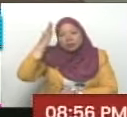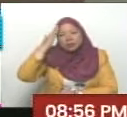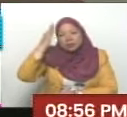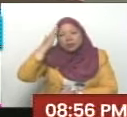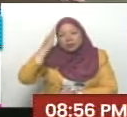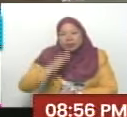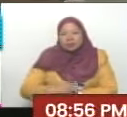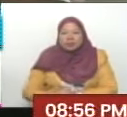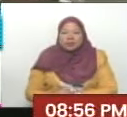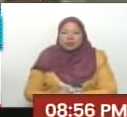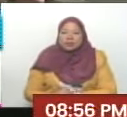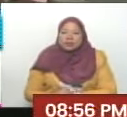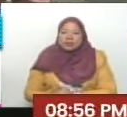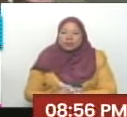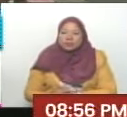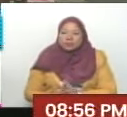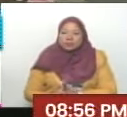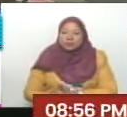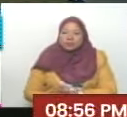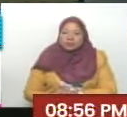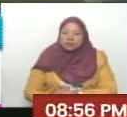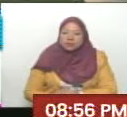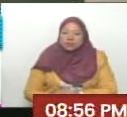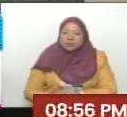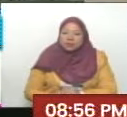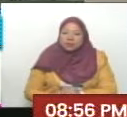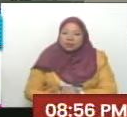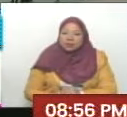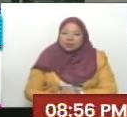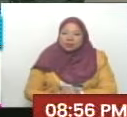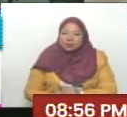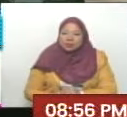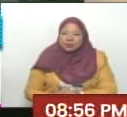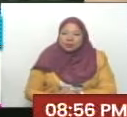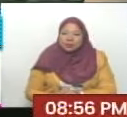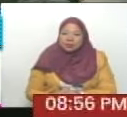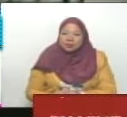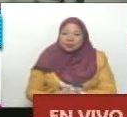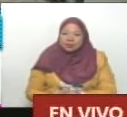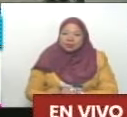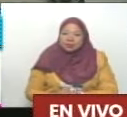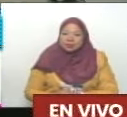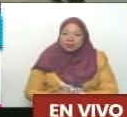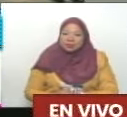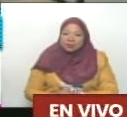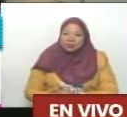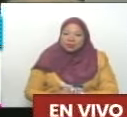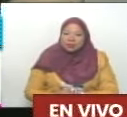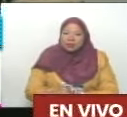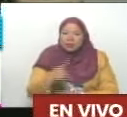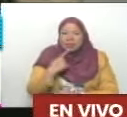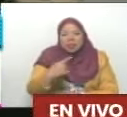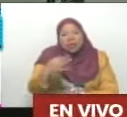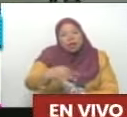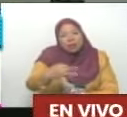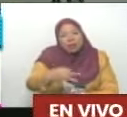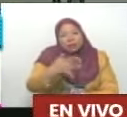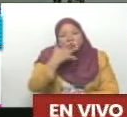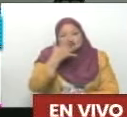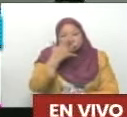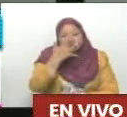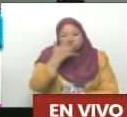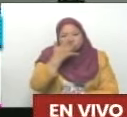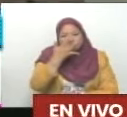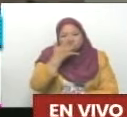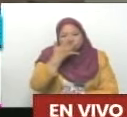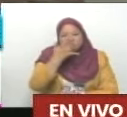¿no? Yo le dije, en broma, le dije, dígame la verdad, vale. Y el traductor